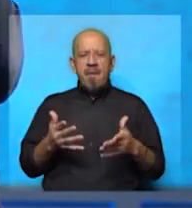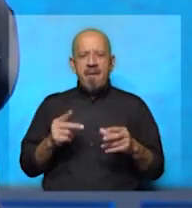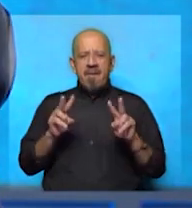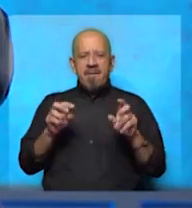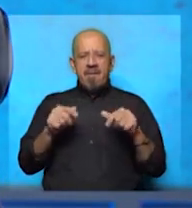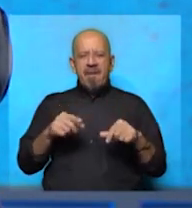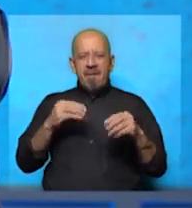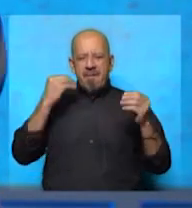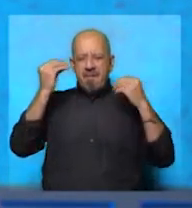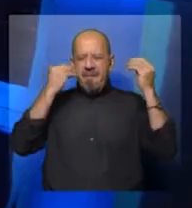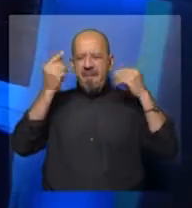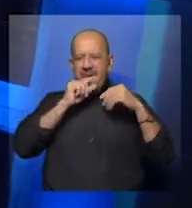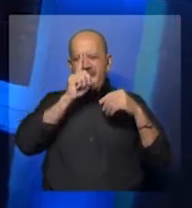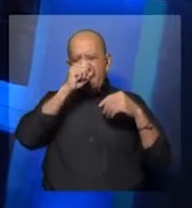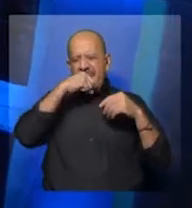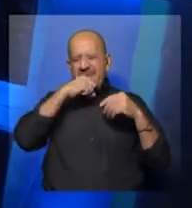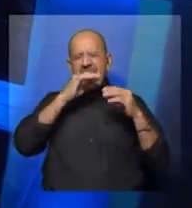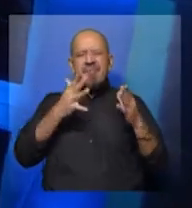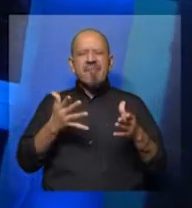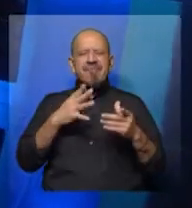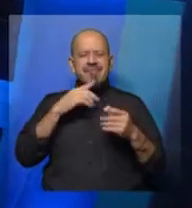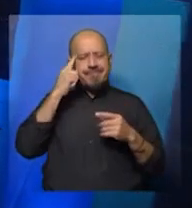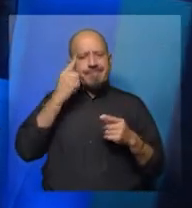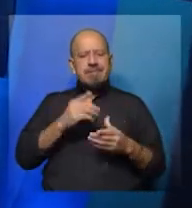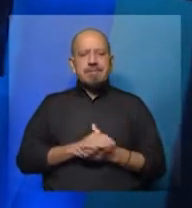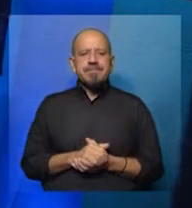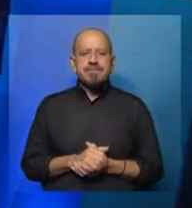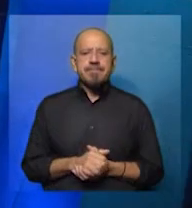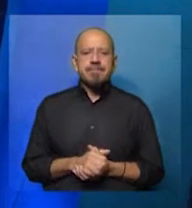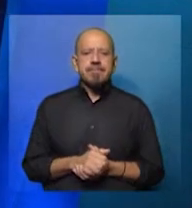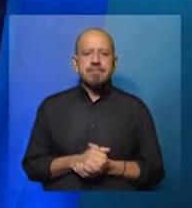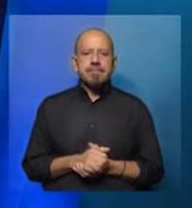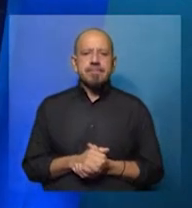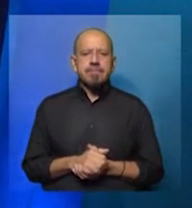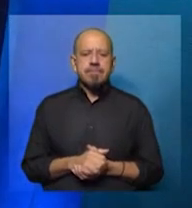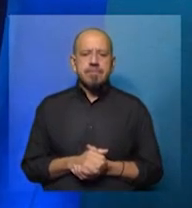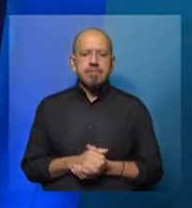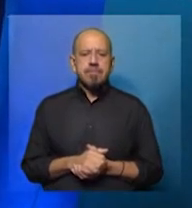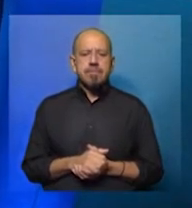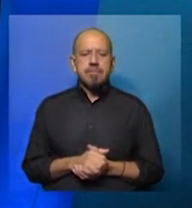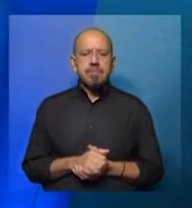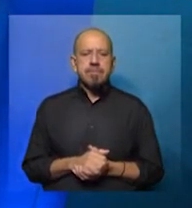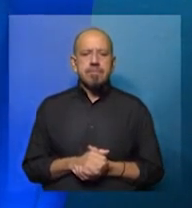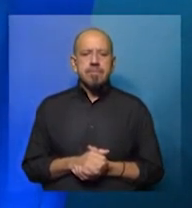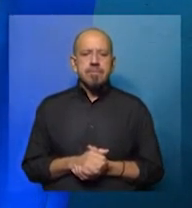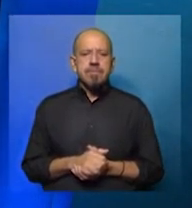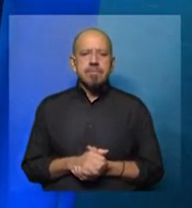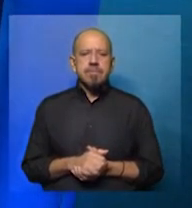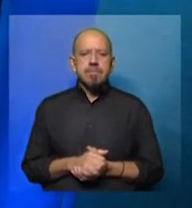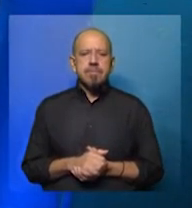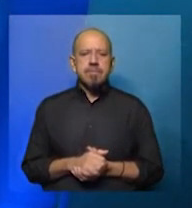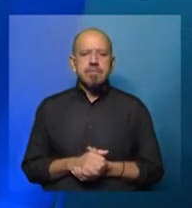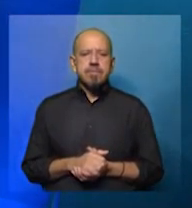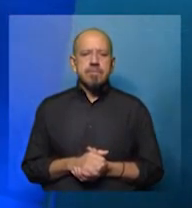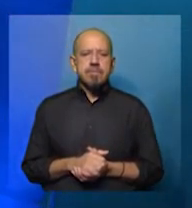genera preocupación en los montevi Qué pasa allí Qué mirada tenés sobre ese tema Bueno eh primero que